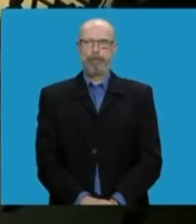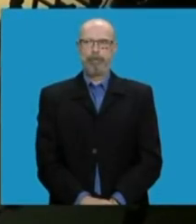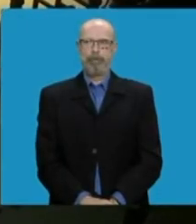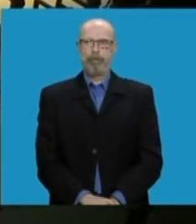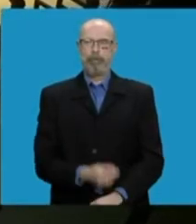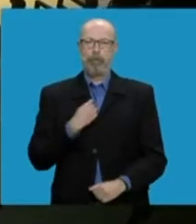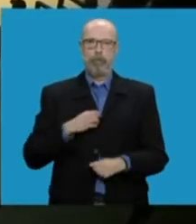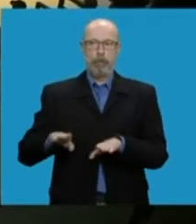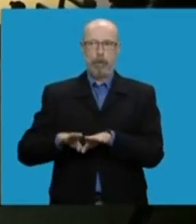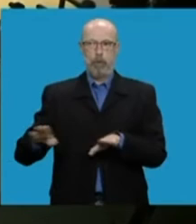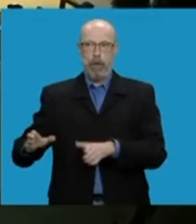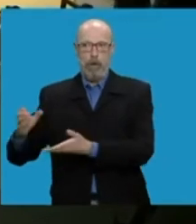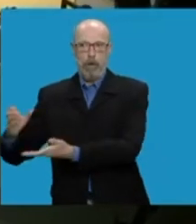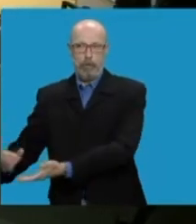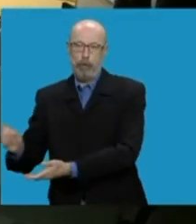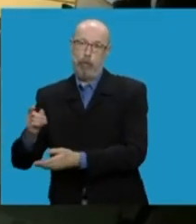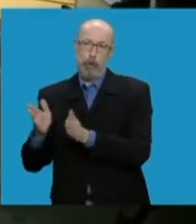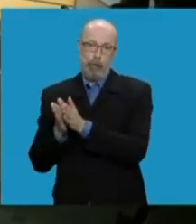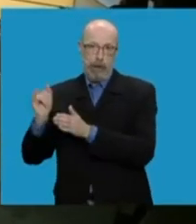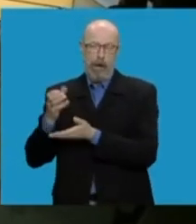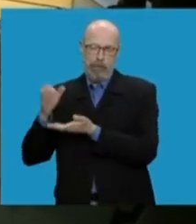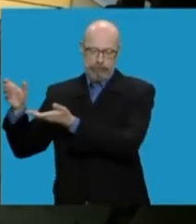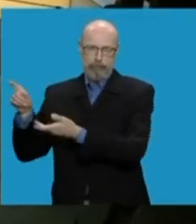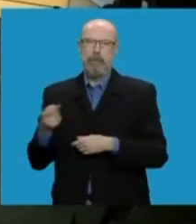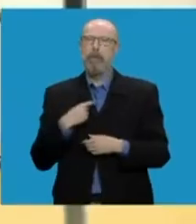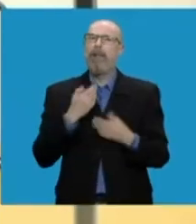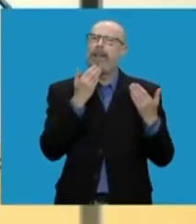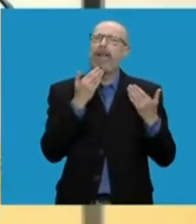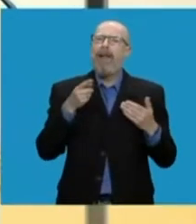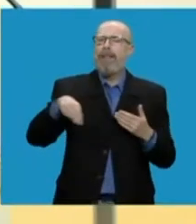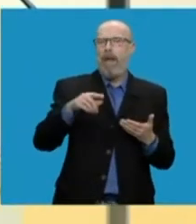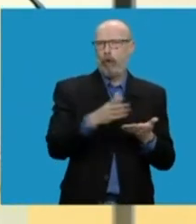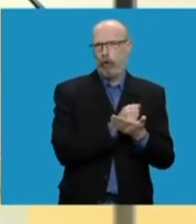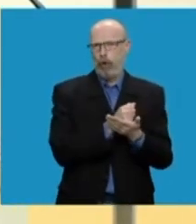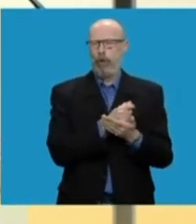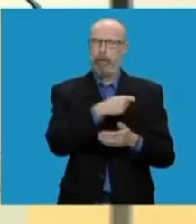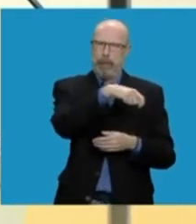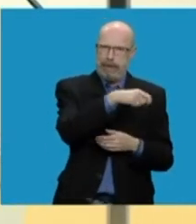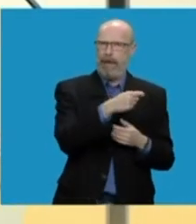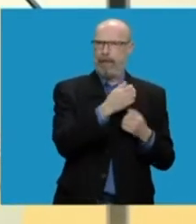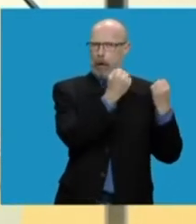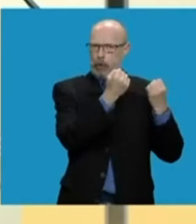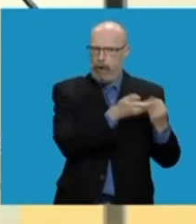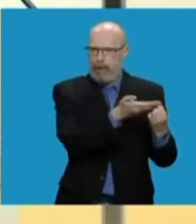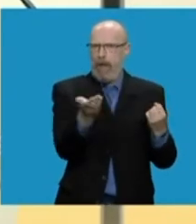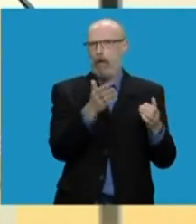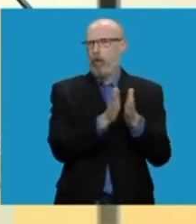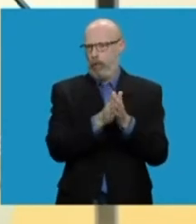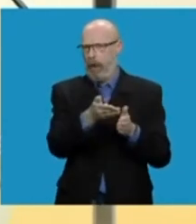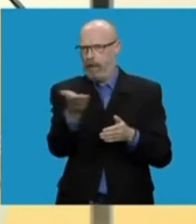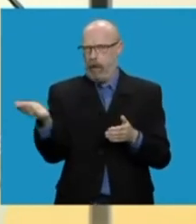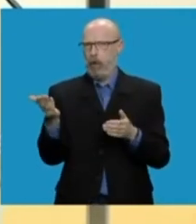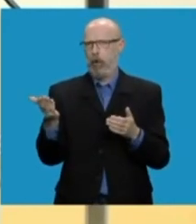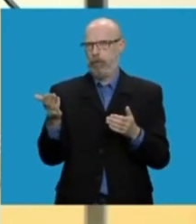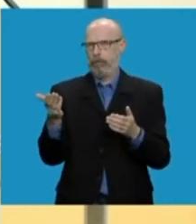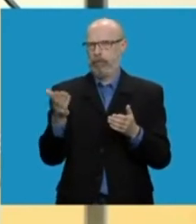En el suelo, tu compañero. Así que muchas gracias a todos, presidente, autoridades, bueno, compañeros que estáis al otro lado